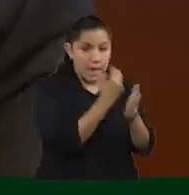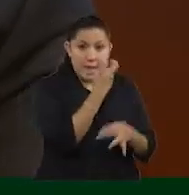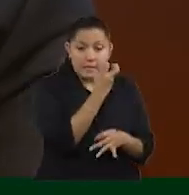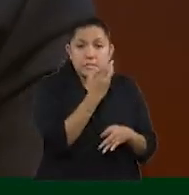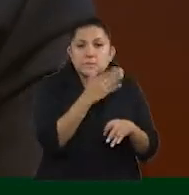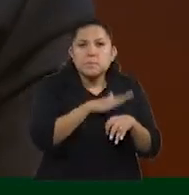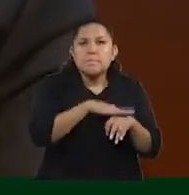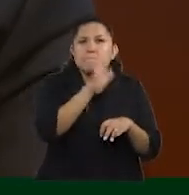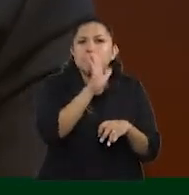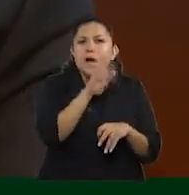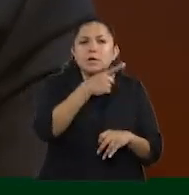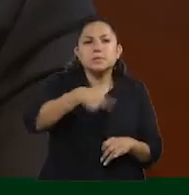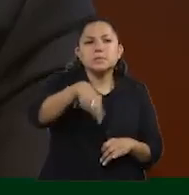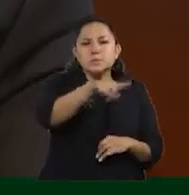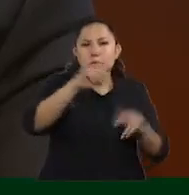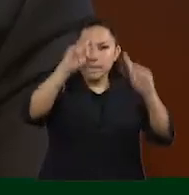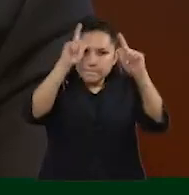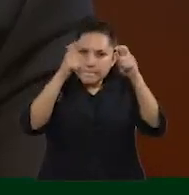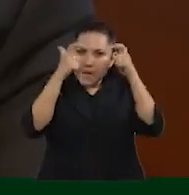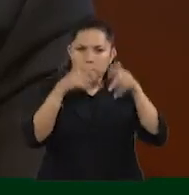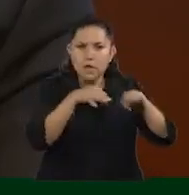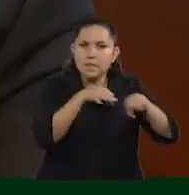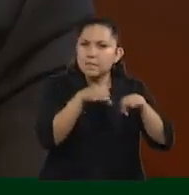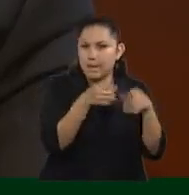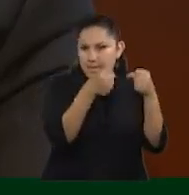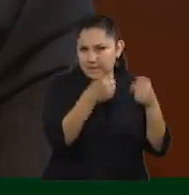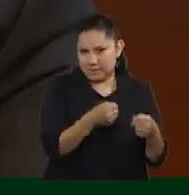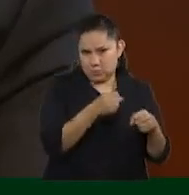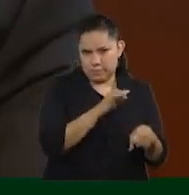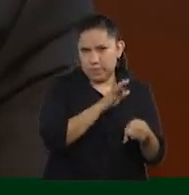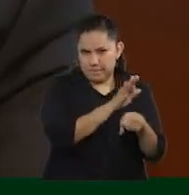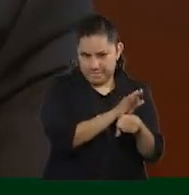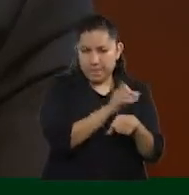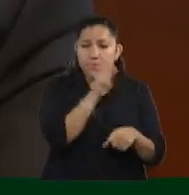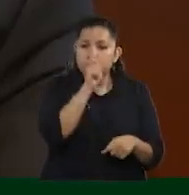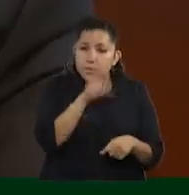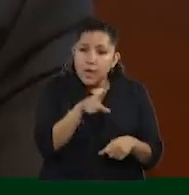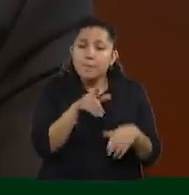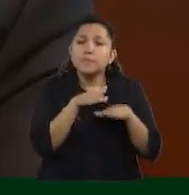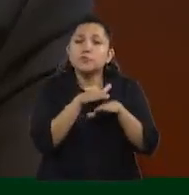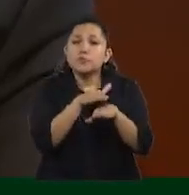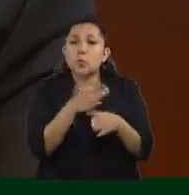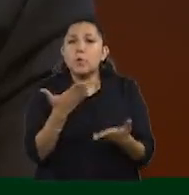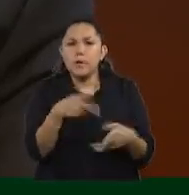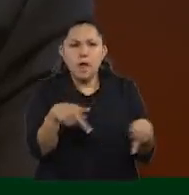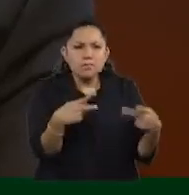actuar de Marina, también en la cuestión de combate a las drogas,